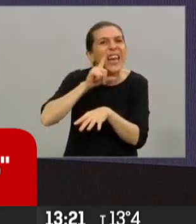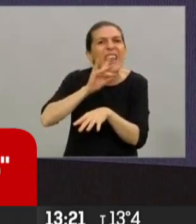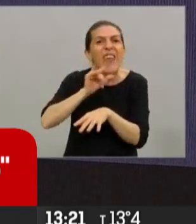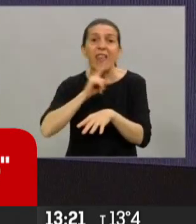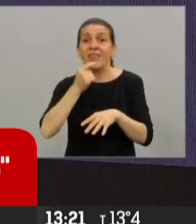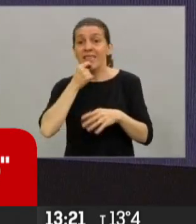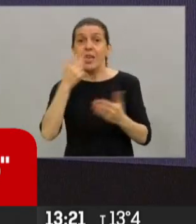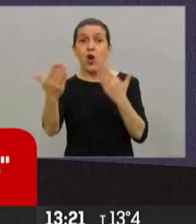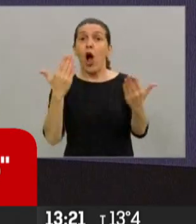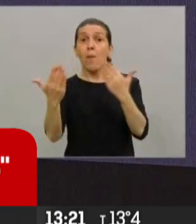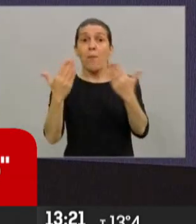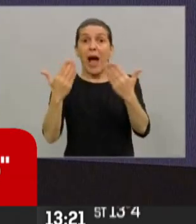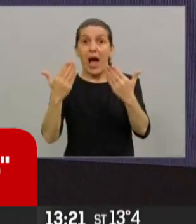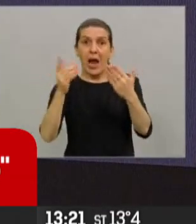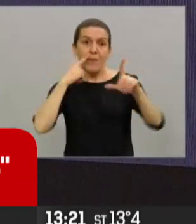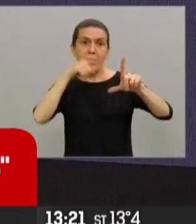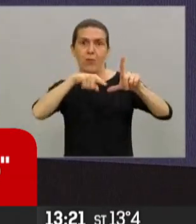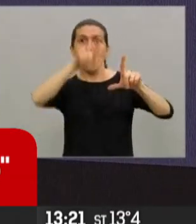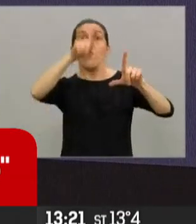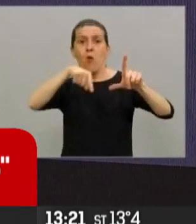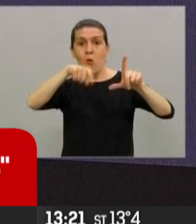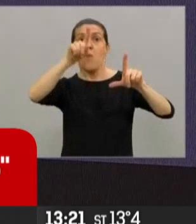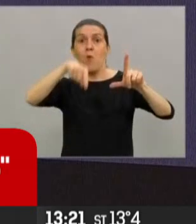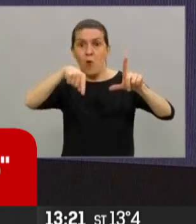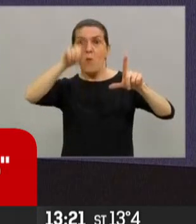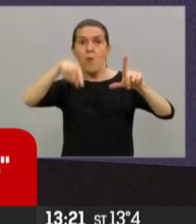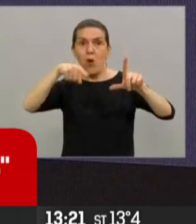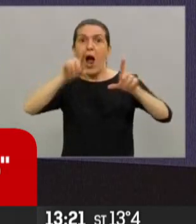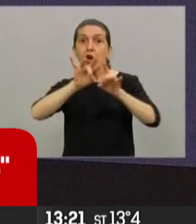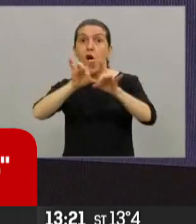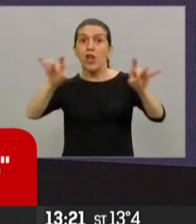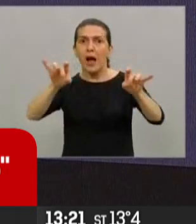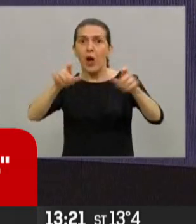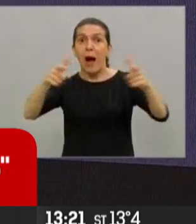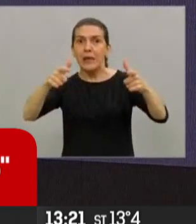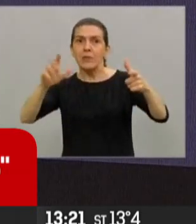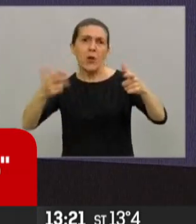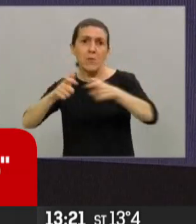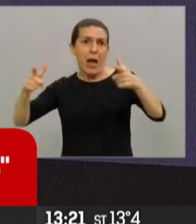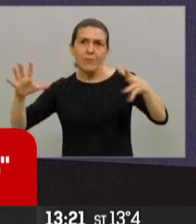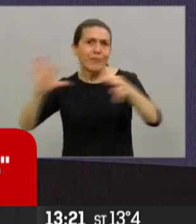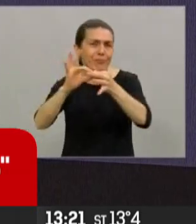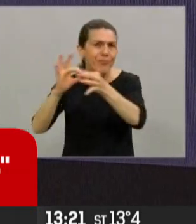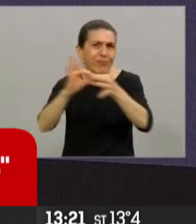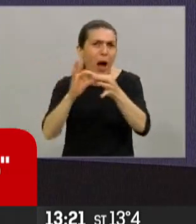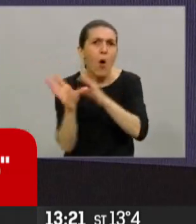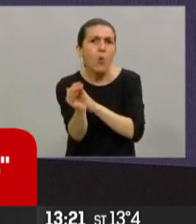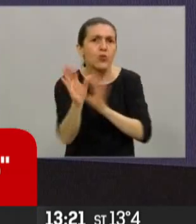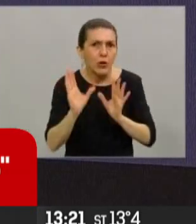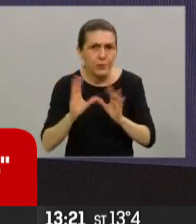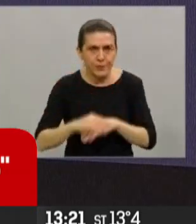lo compara con cómo vienen funcionando los contagios, está directamente relacionado.